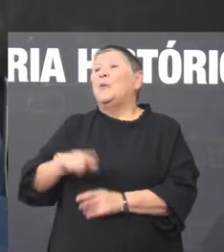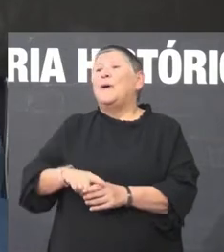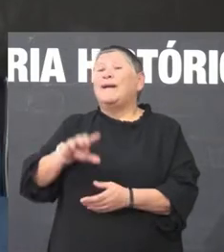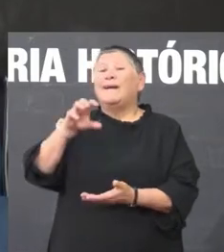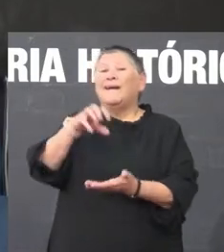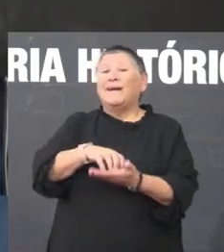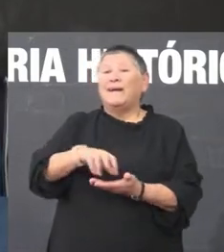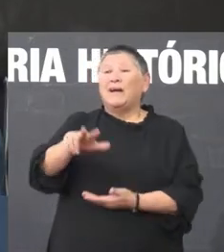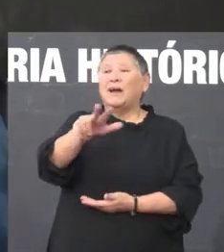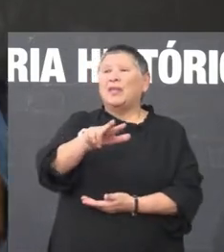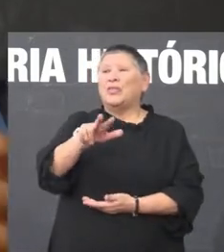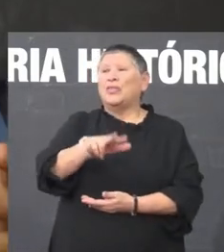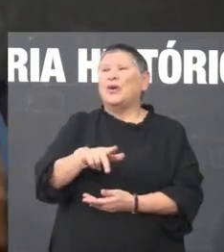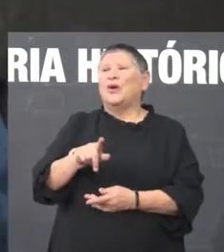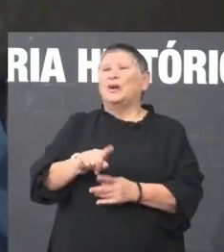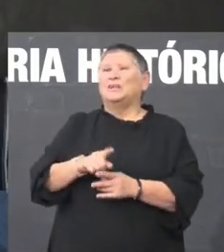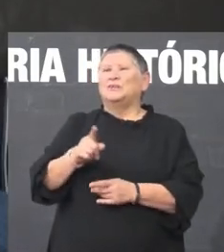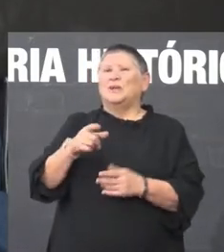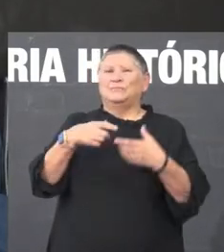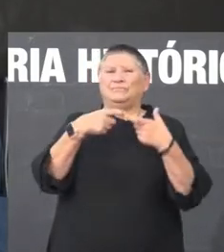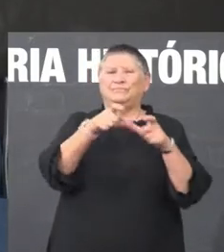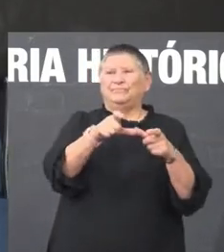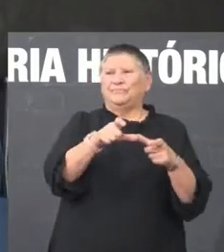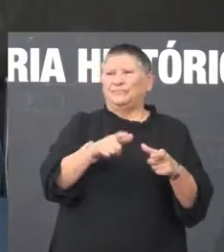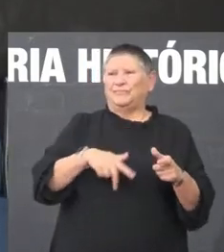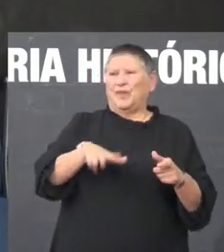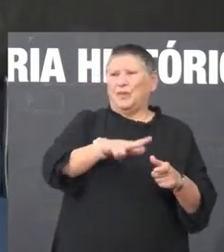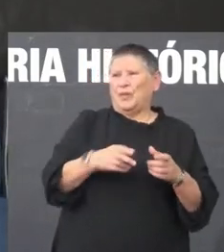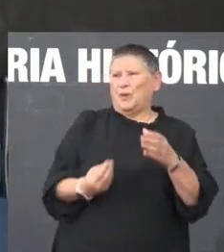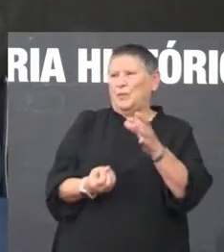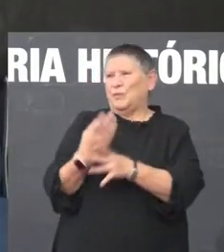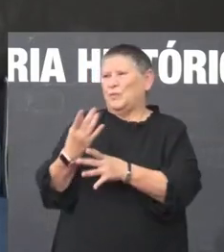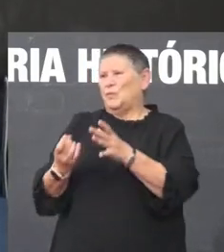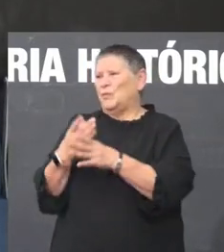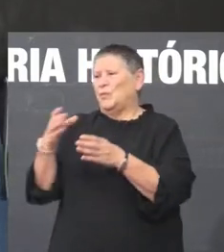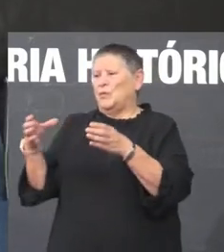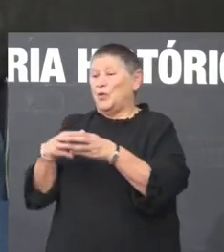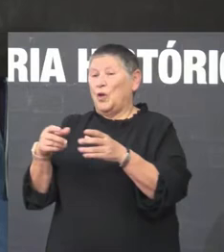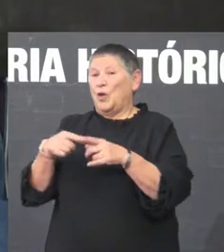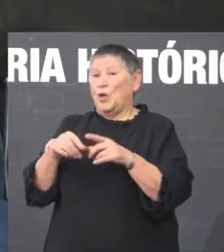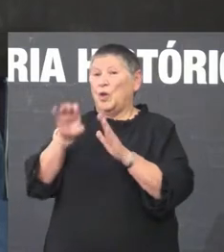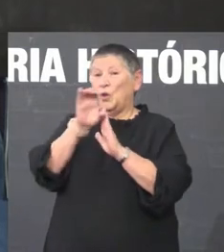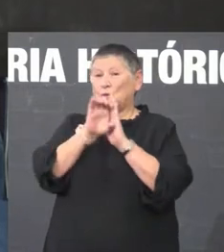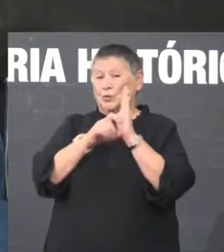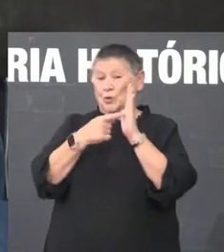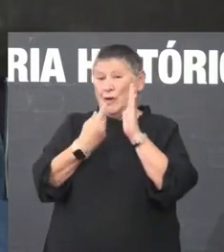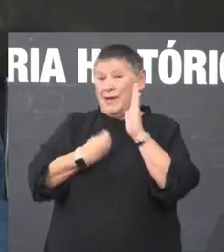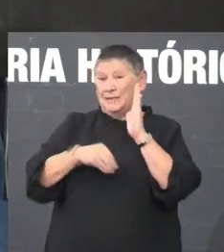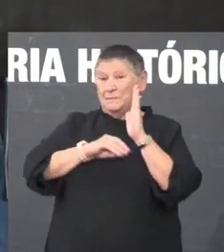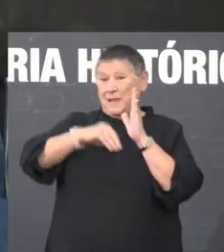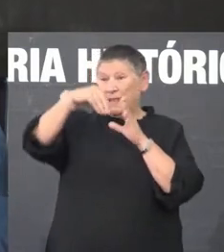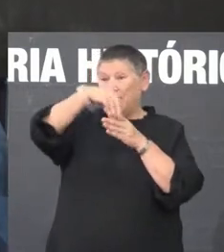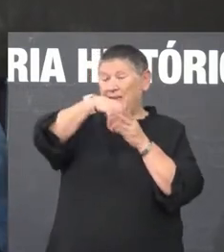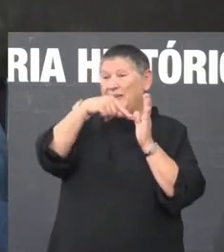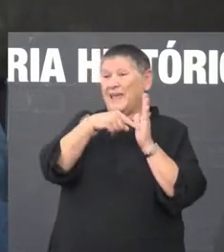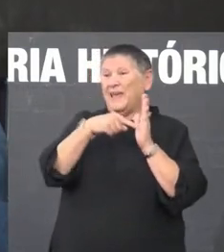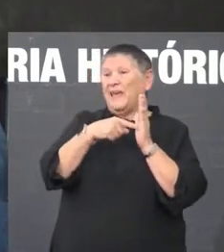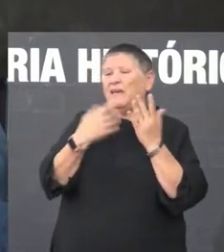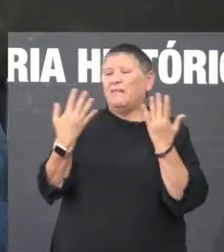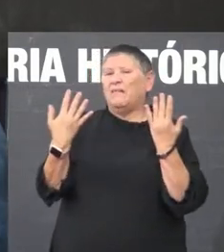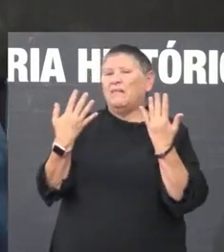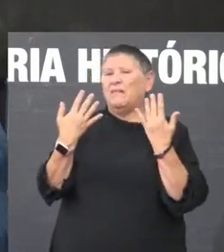nosotros, las nacionalidades para la Constitución española, se